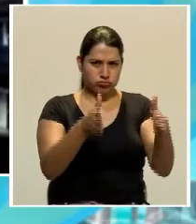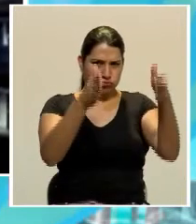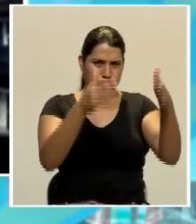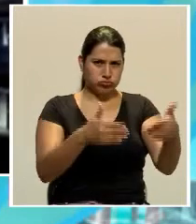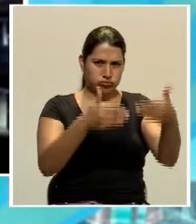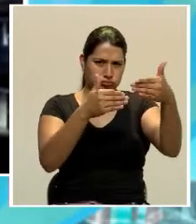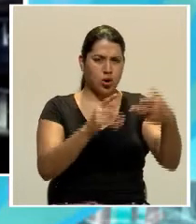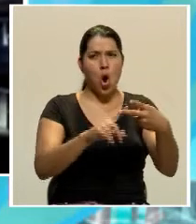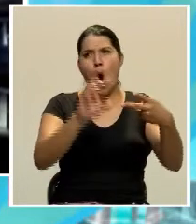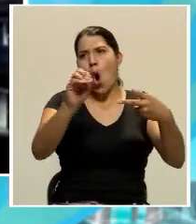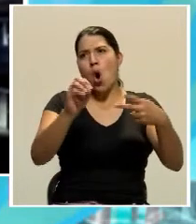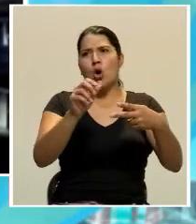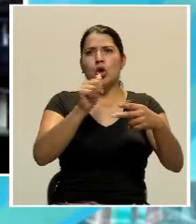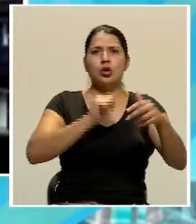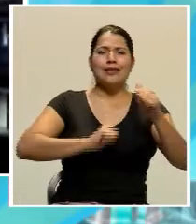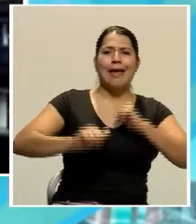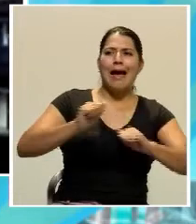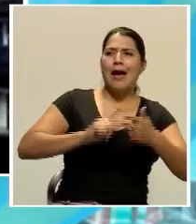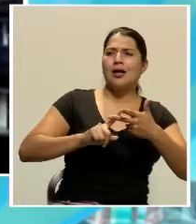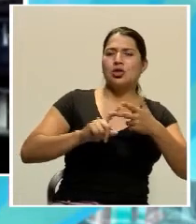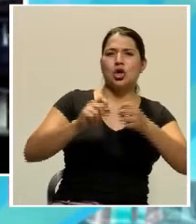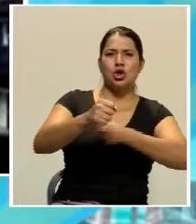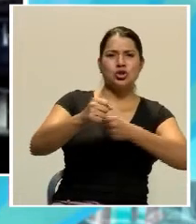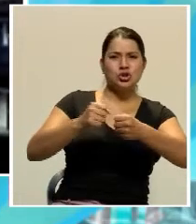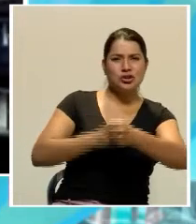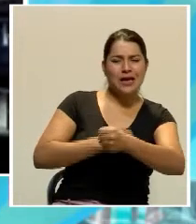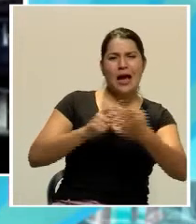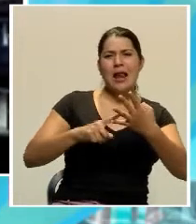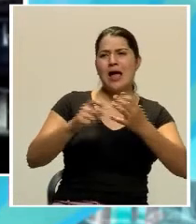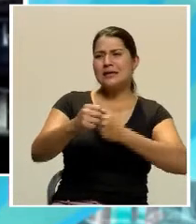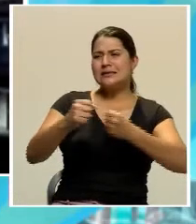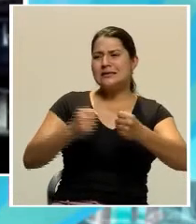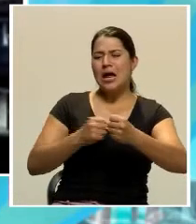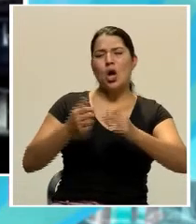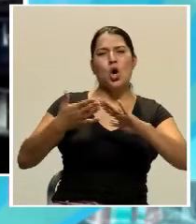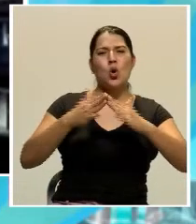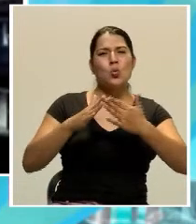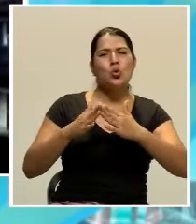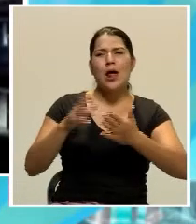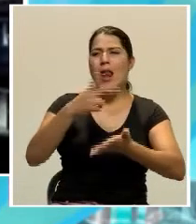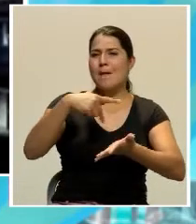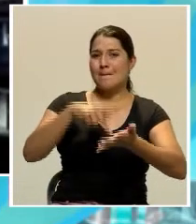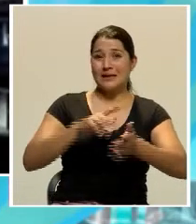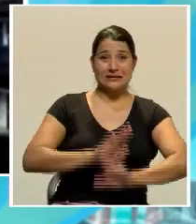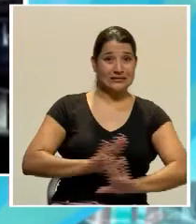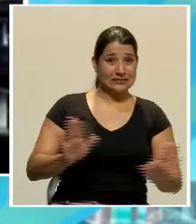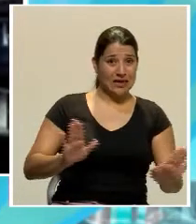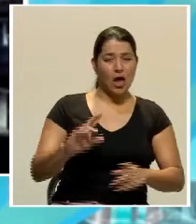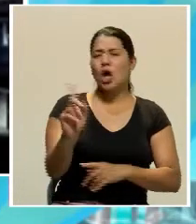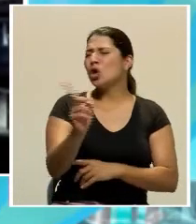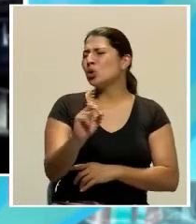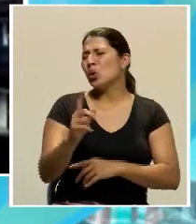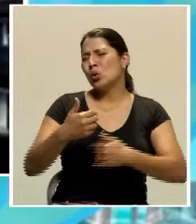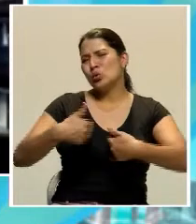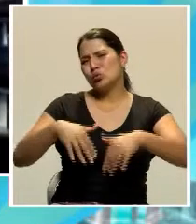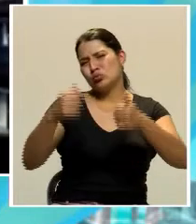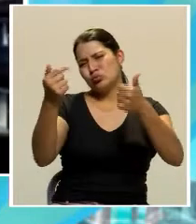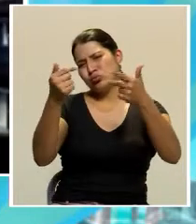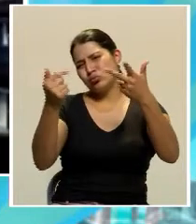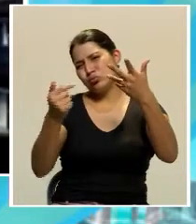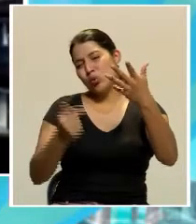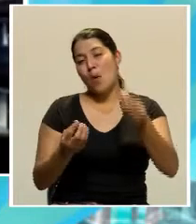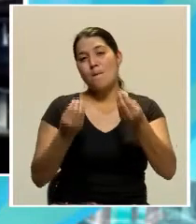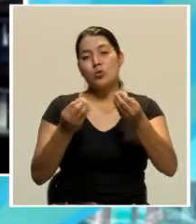un teatro, una sala, un salón comunal o una plaza, sino que hay otra diversidad, una